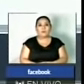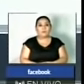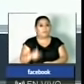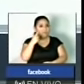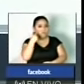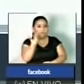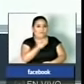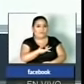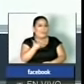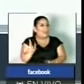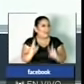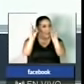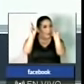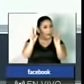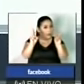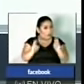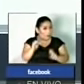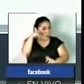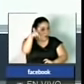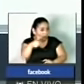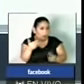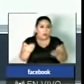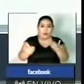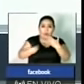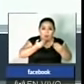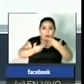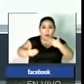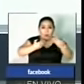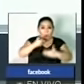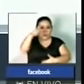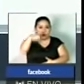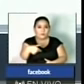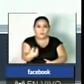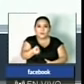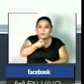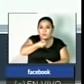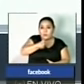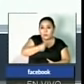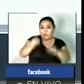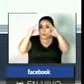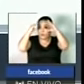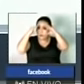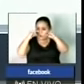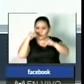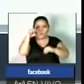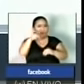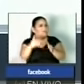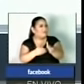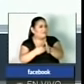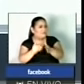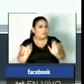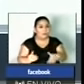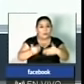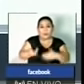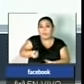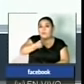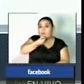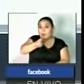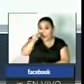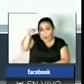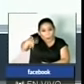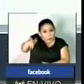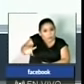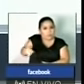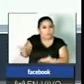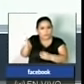Bien, ahí tenemos un adelanto de todo lo que vamos a desarrollar hoy en esta entrega de Hechos Emisión Estelar. Vamos a comenzar con información en